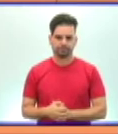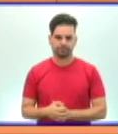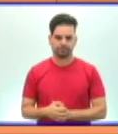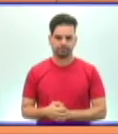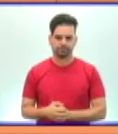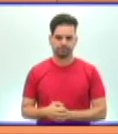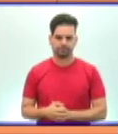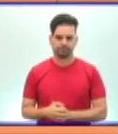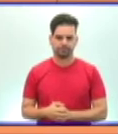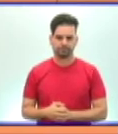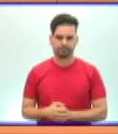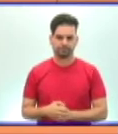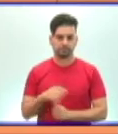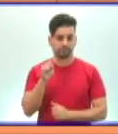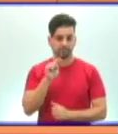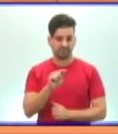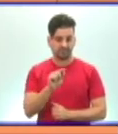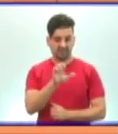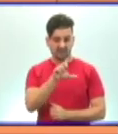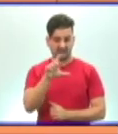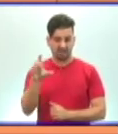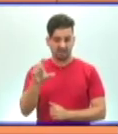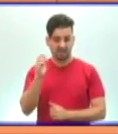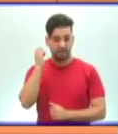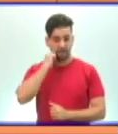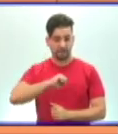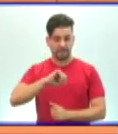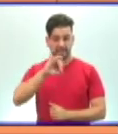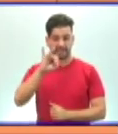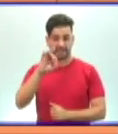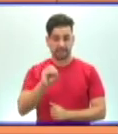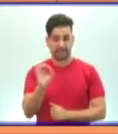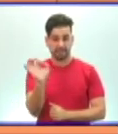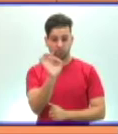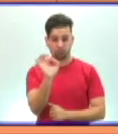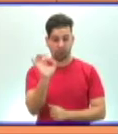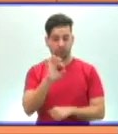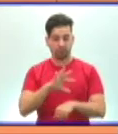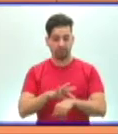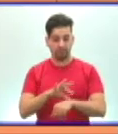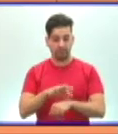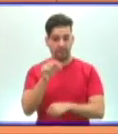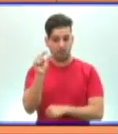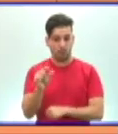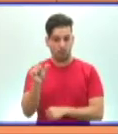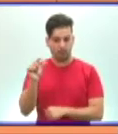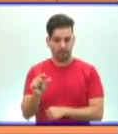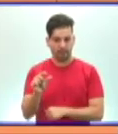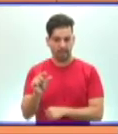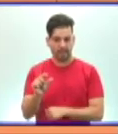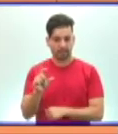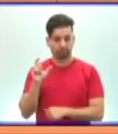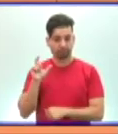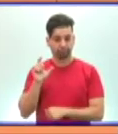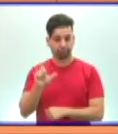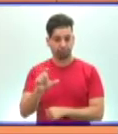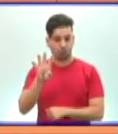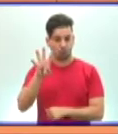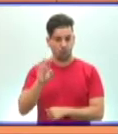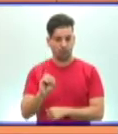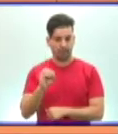Más del 70% de las enfermedades humanas en los últimos 40 años han sido transmitidas por